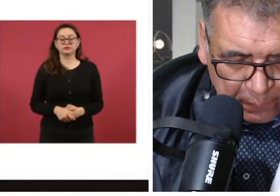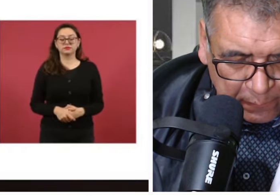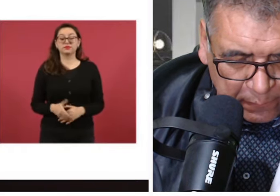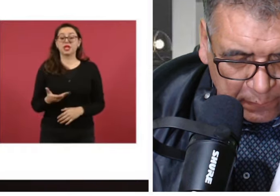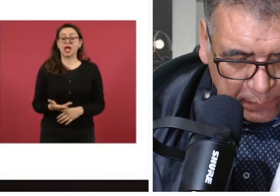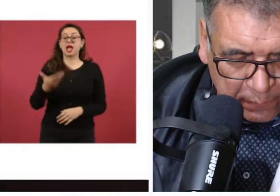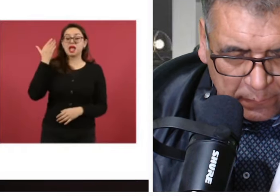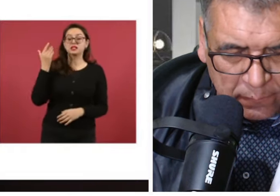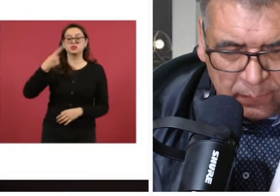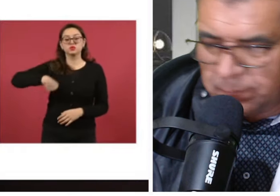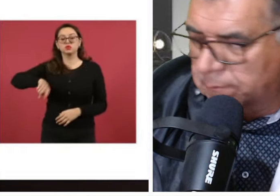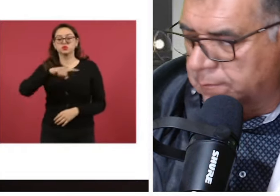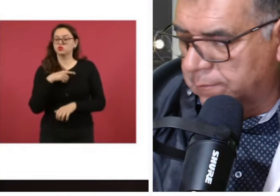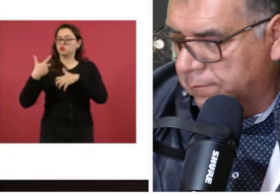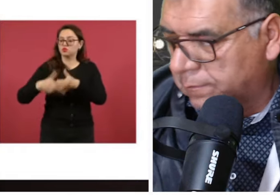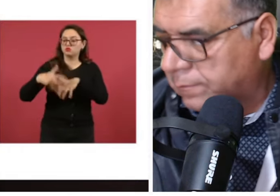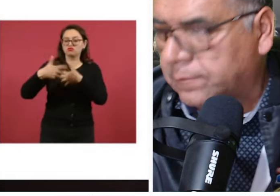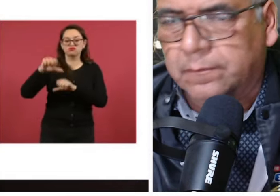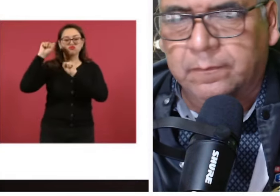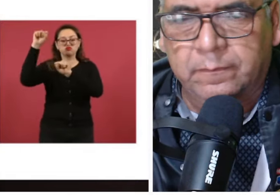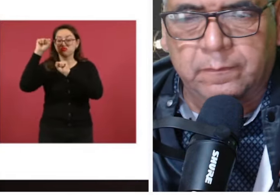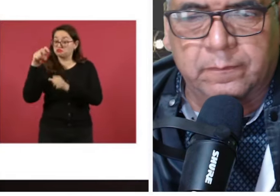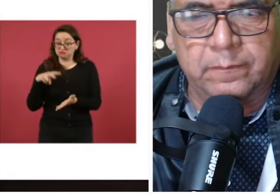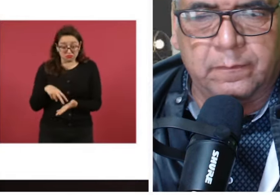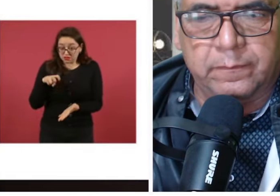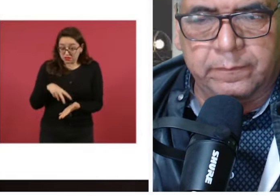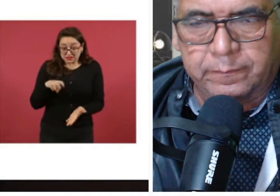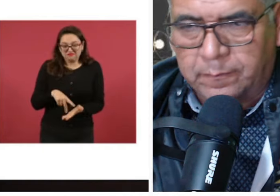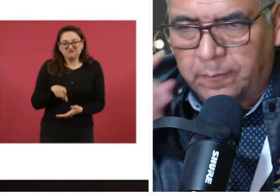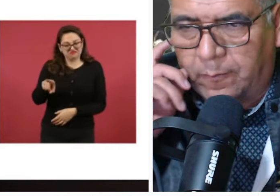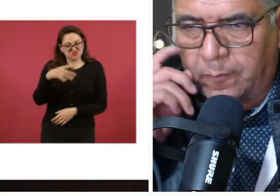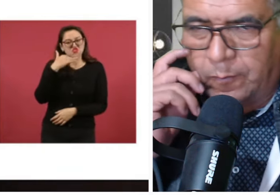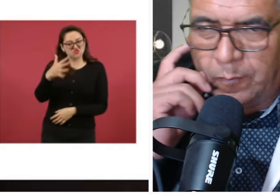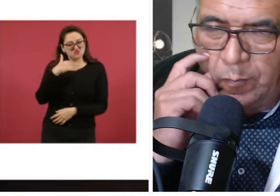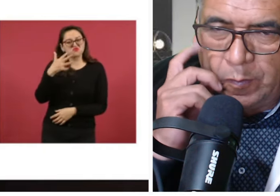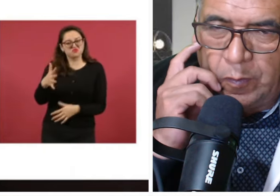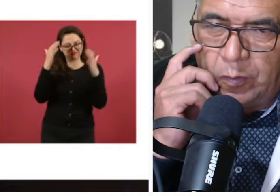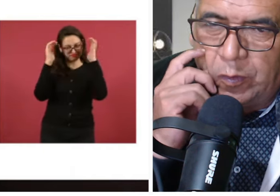y participábamos en las manifestaciones, decíamos, el que no brinque es charro.